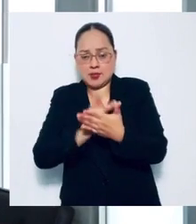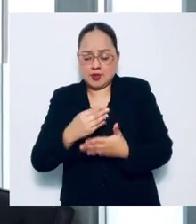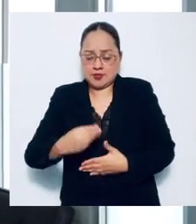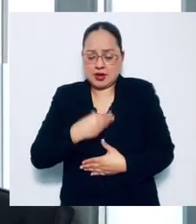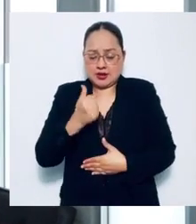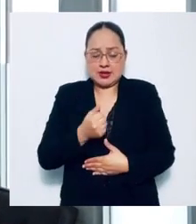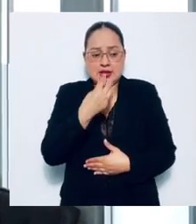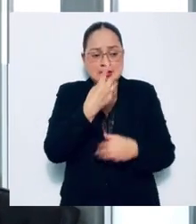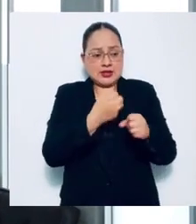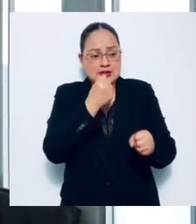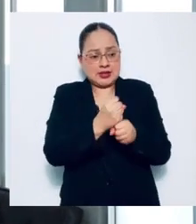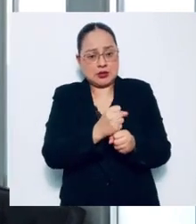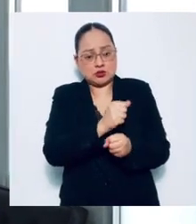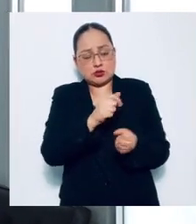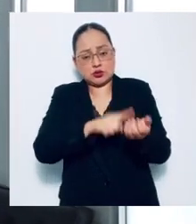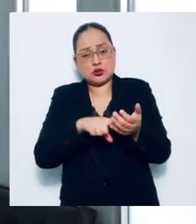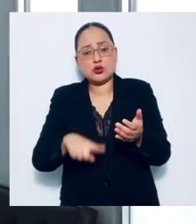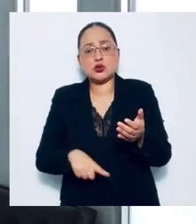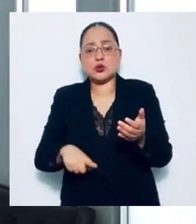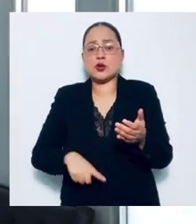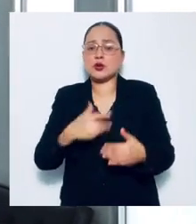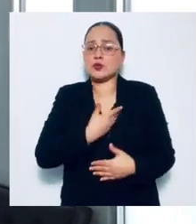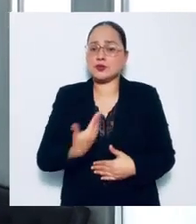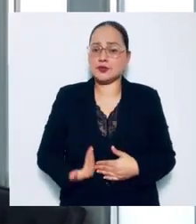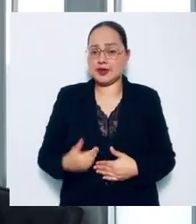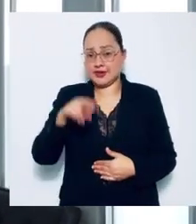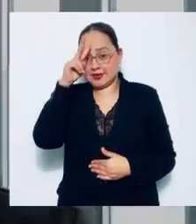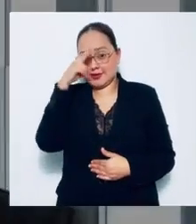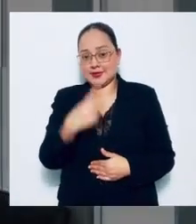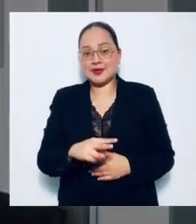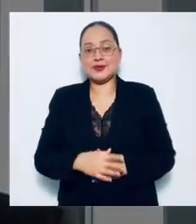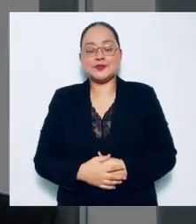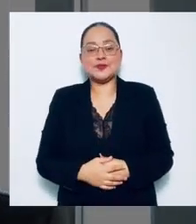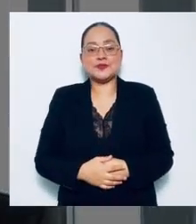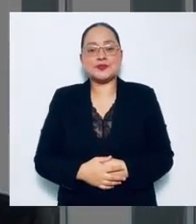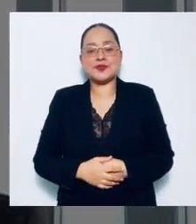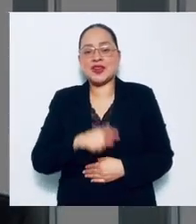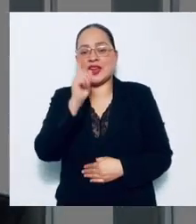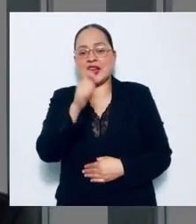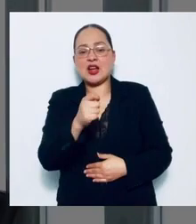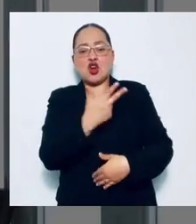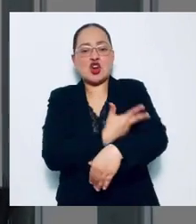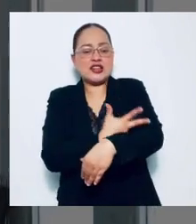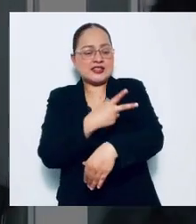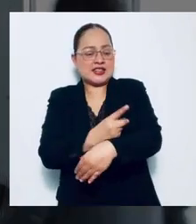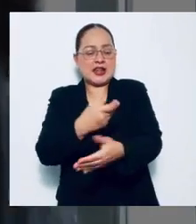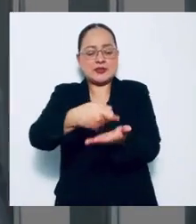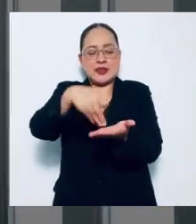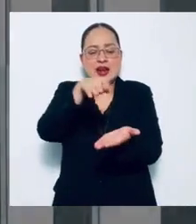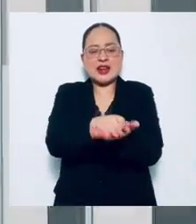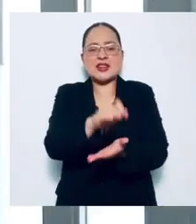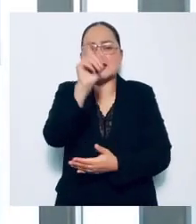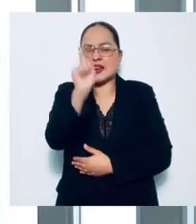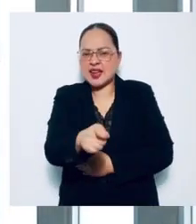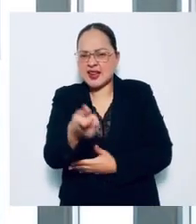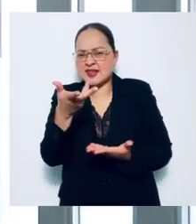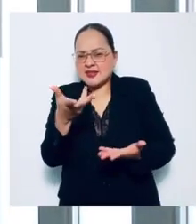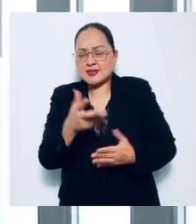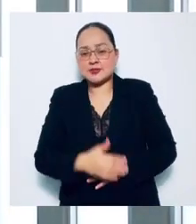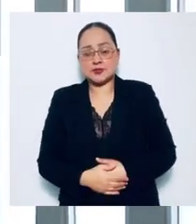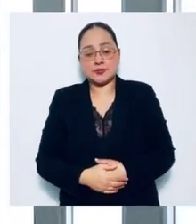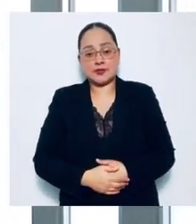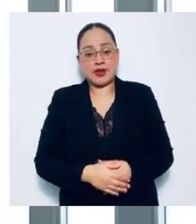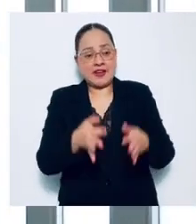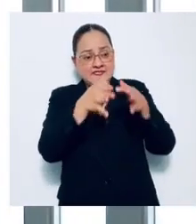bienestar los primeros 3 años del gobierno del hoy presidente de México. ¿Nos podrías decir qué es honestidad valiente?